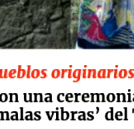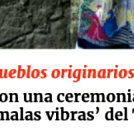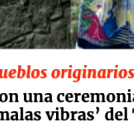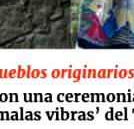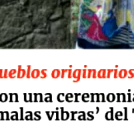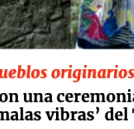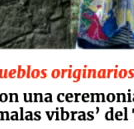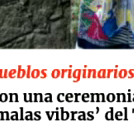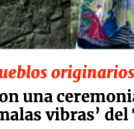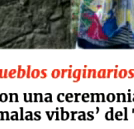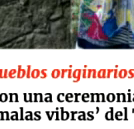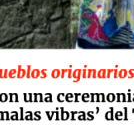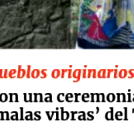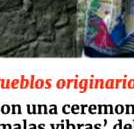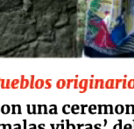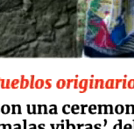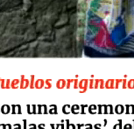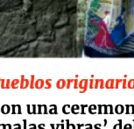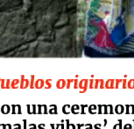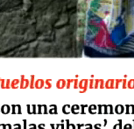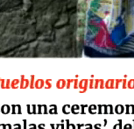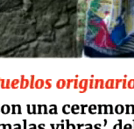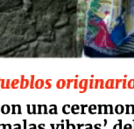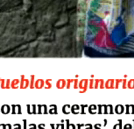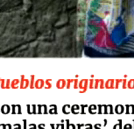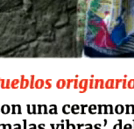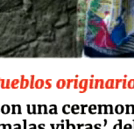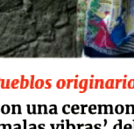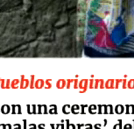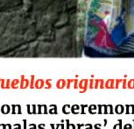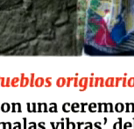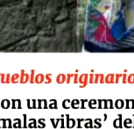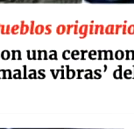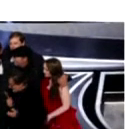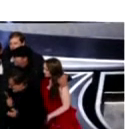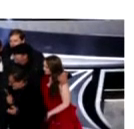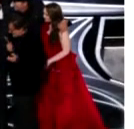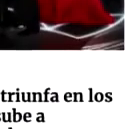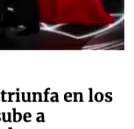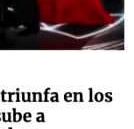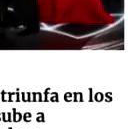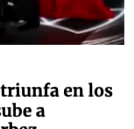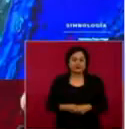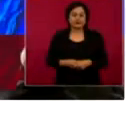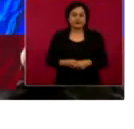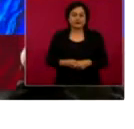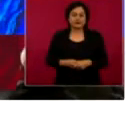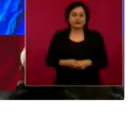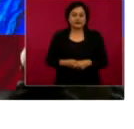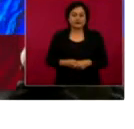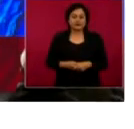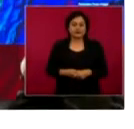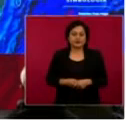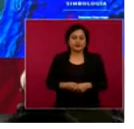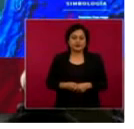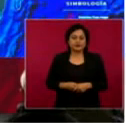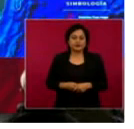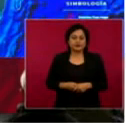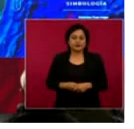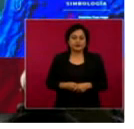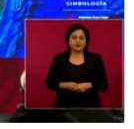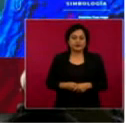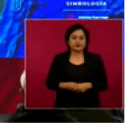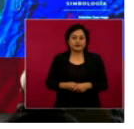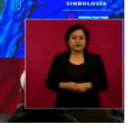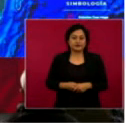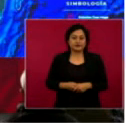Bueno, de 42 contagios de COVID-19, el sábado Michoacán pasa a 9, el